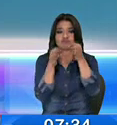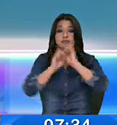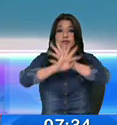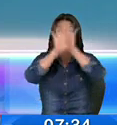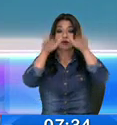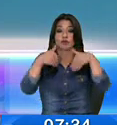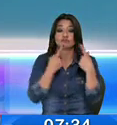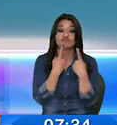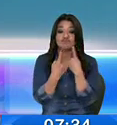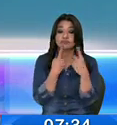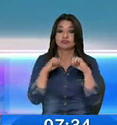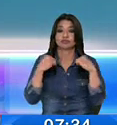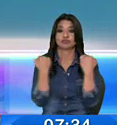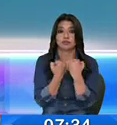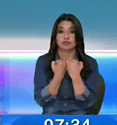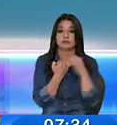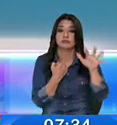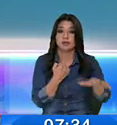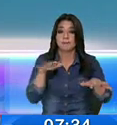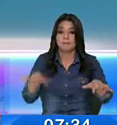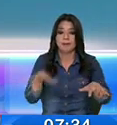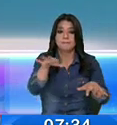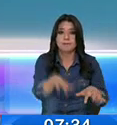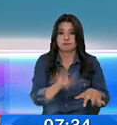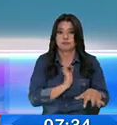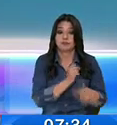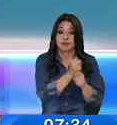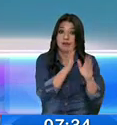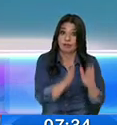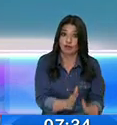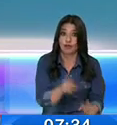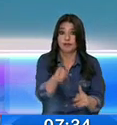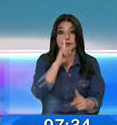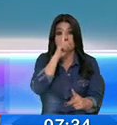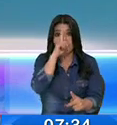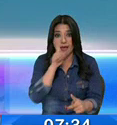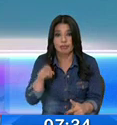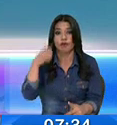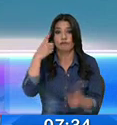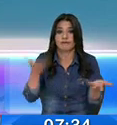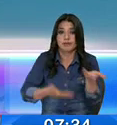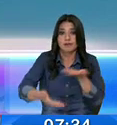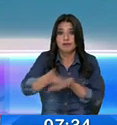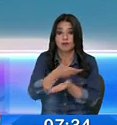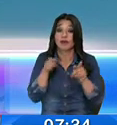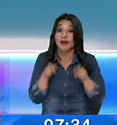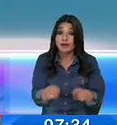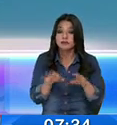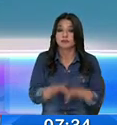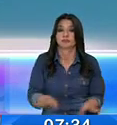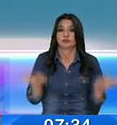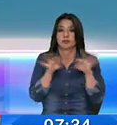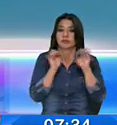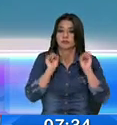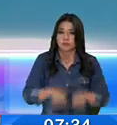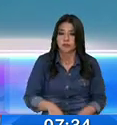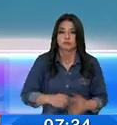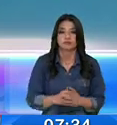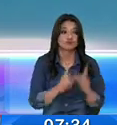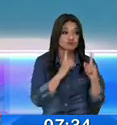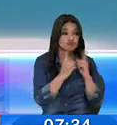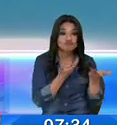es el diálogo social de los tres sectores entonces en esa perspectiva debería establecerse diálogos